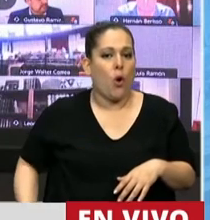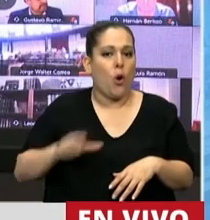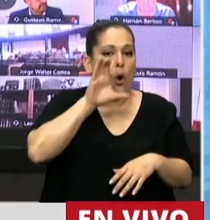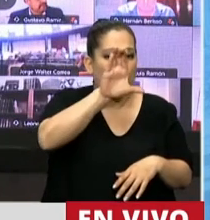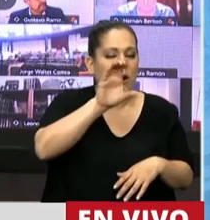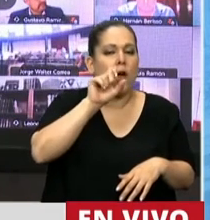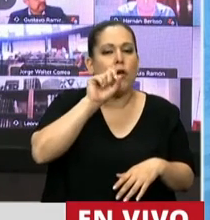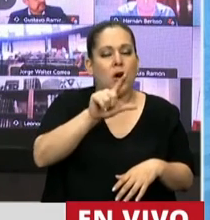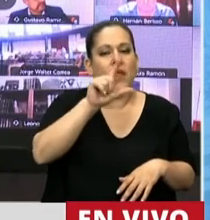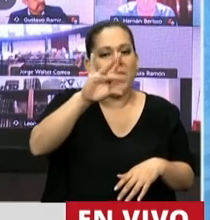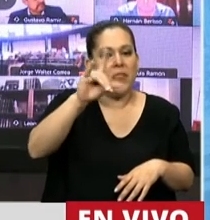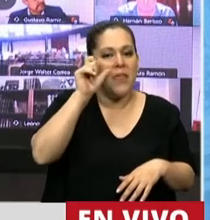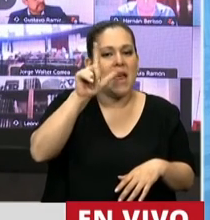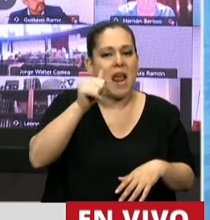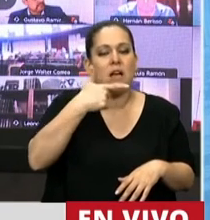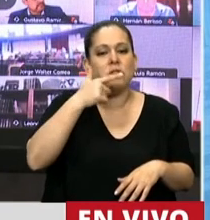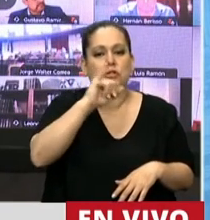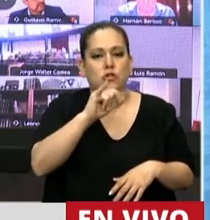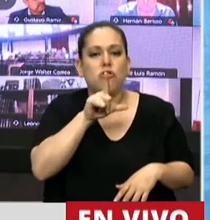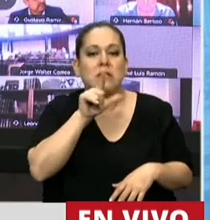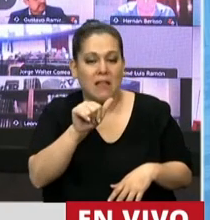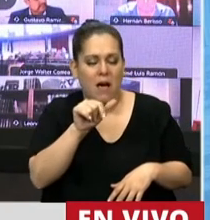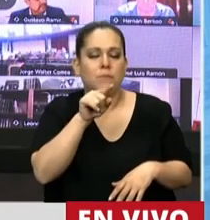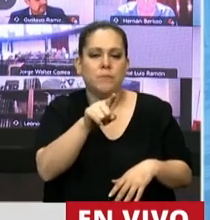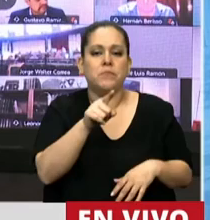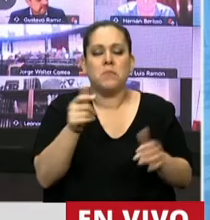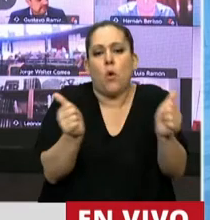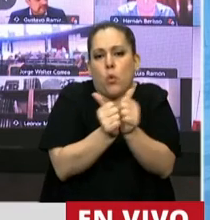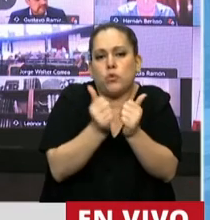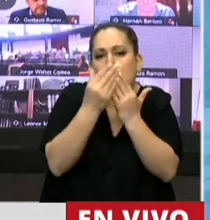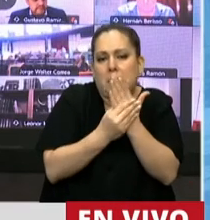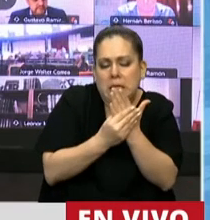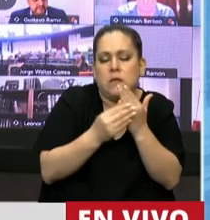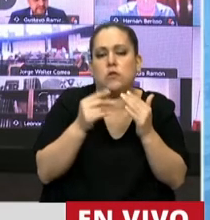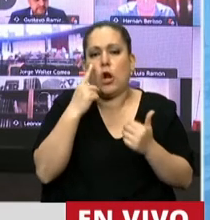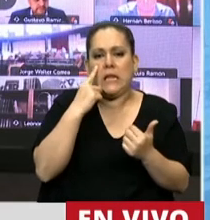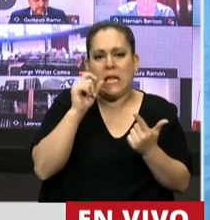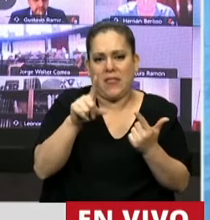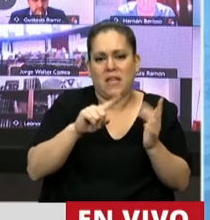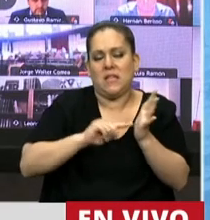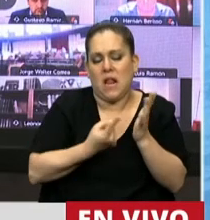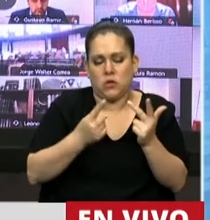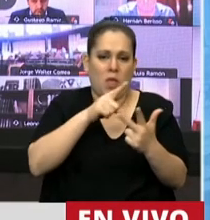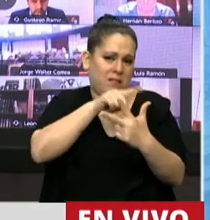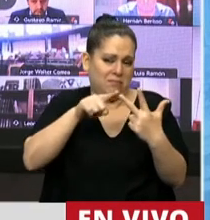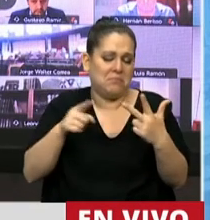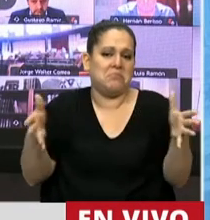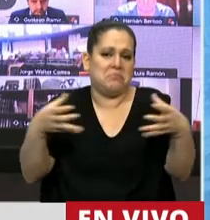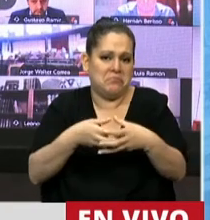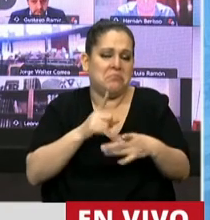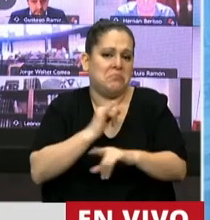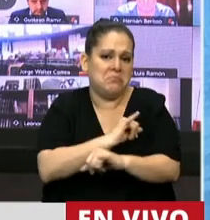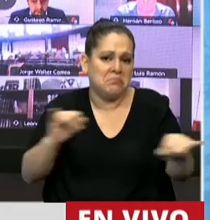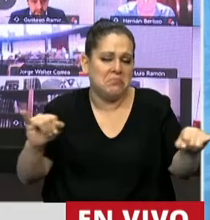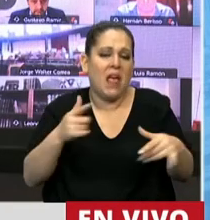junto a su gabinete de ministros y al intendente de la ciudad encabeza bon acto en el cual declara